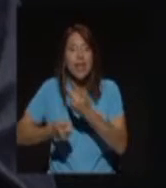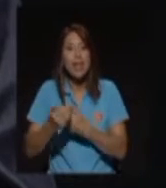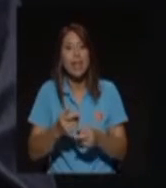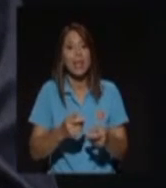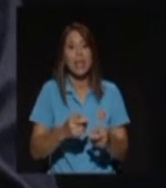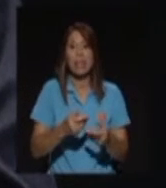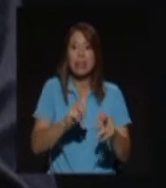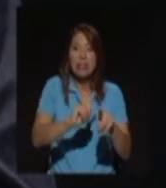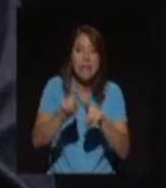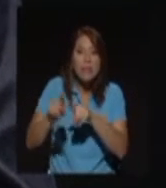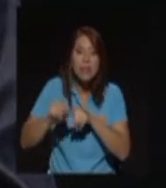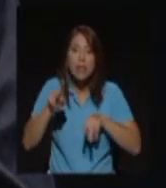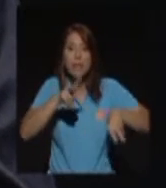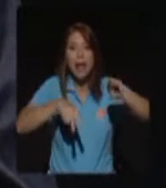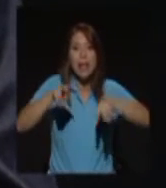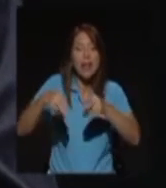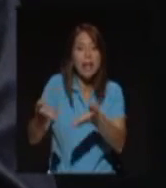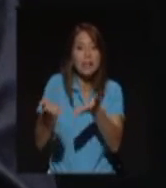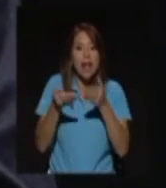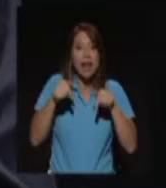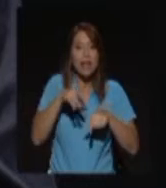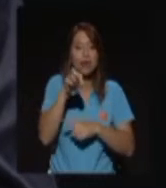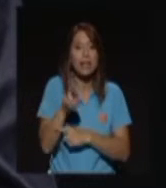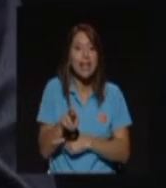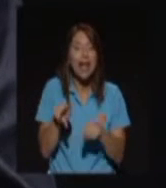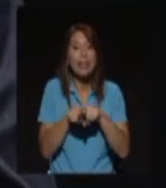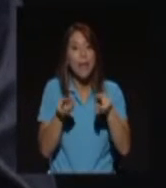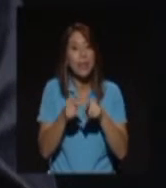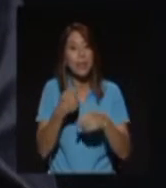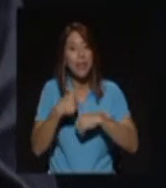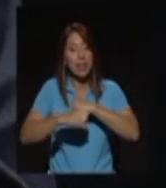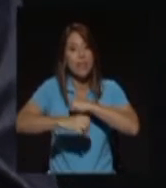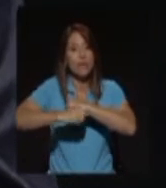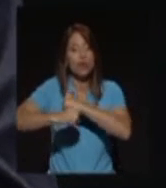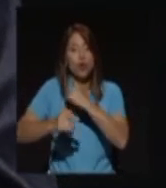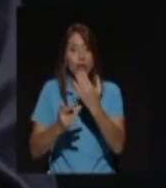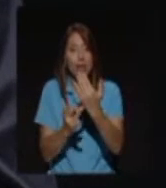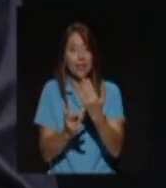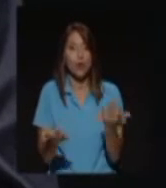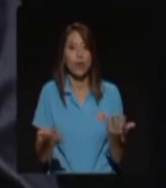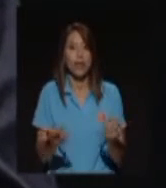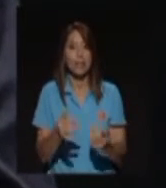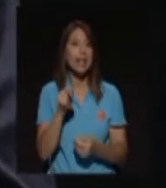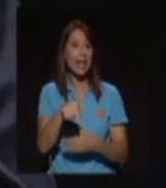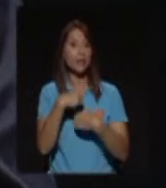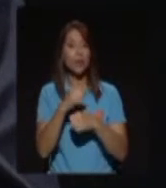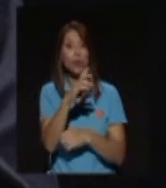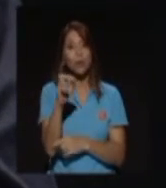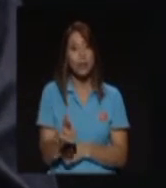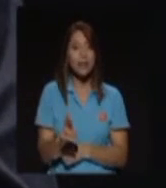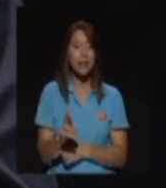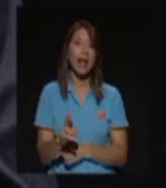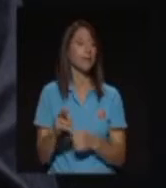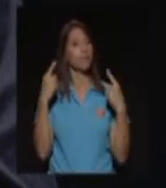tenían programas de difusión de las tecnologías, y eso hizo que Costa Rica llegara